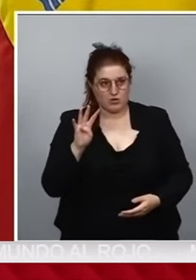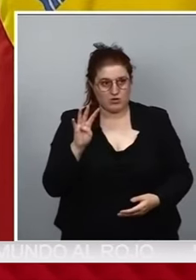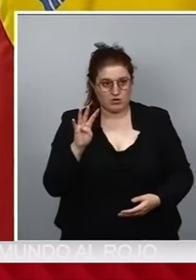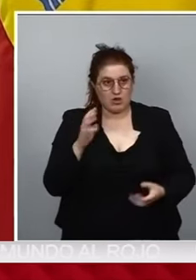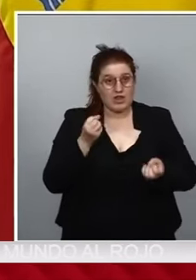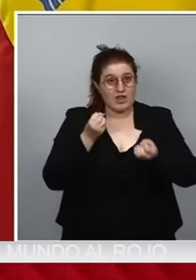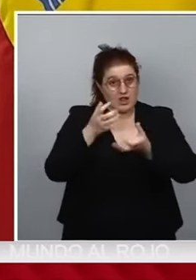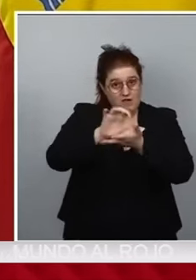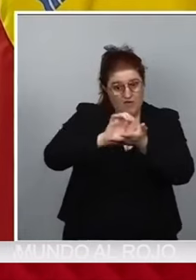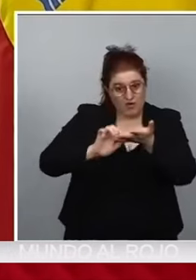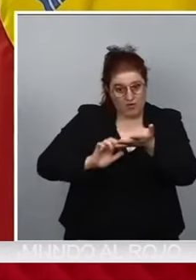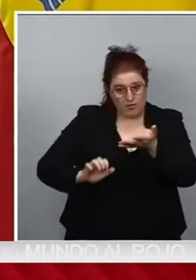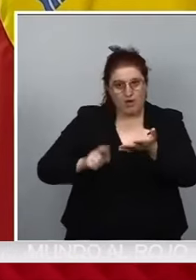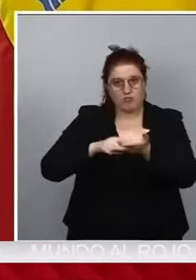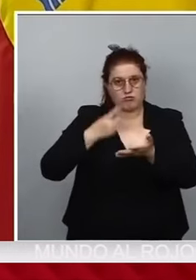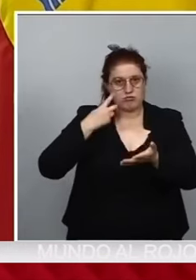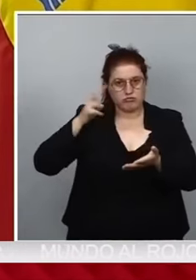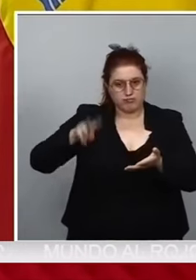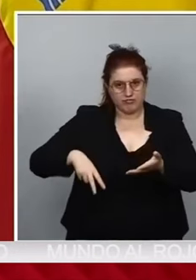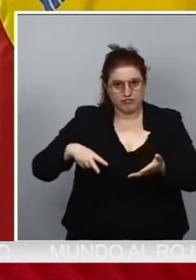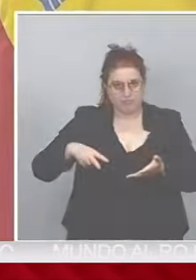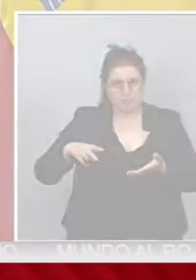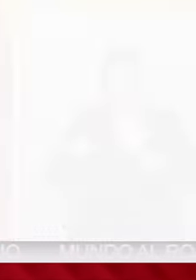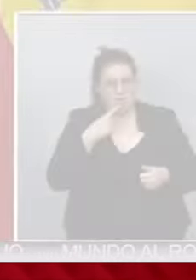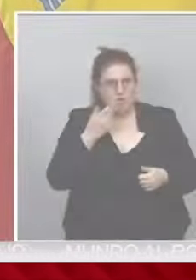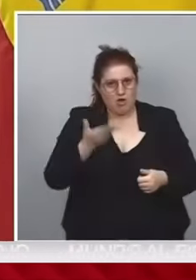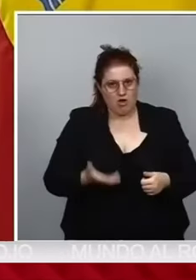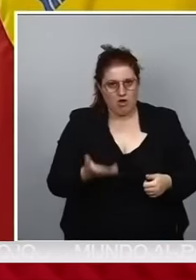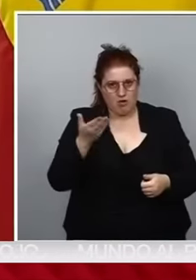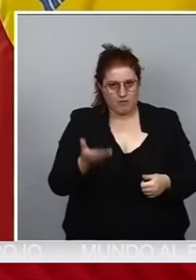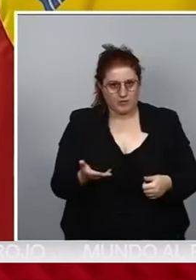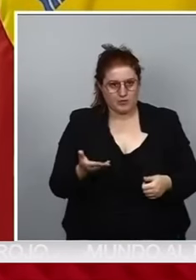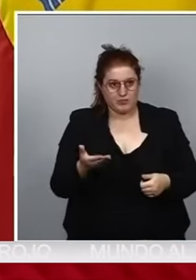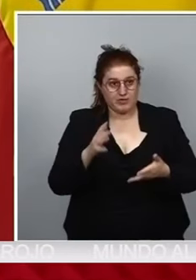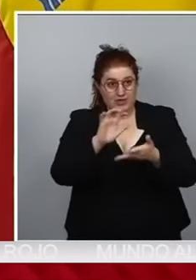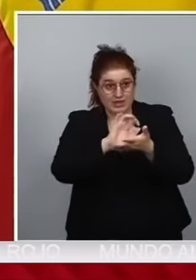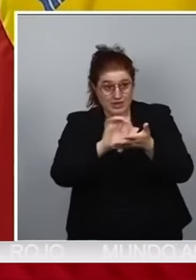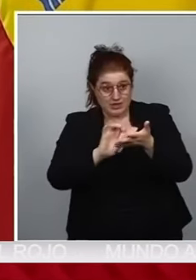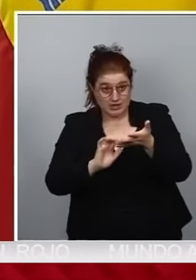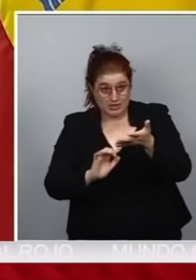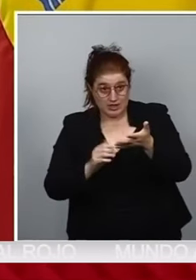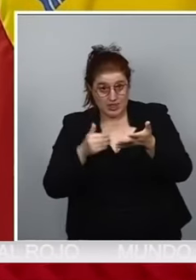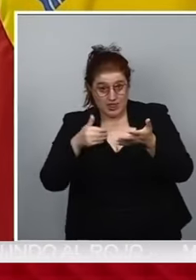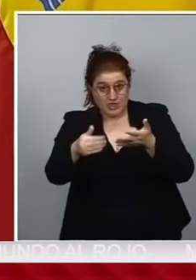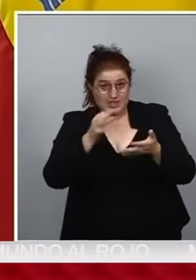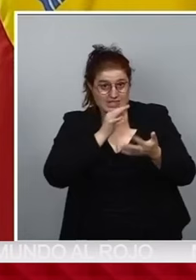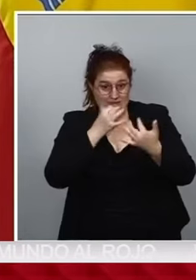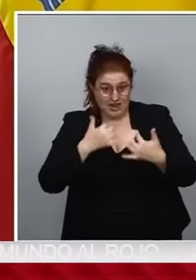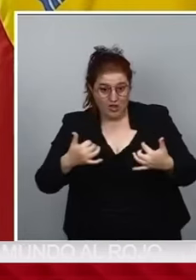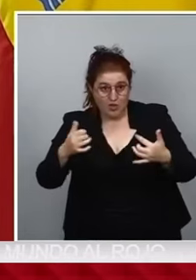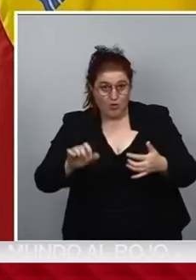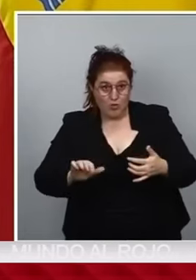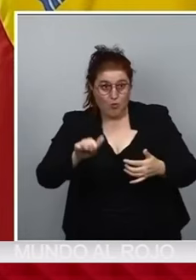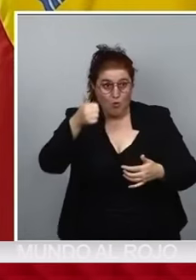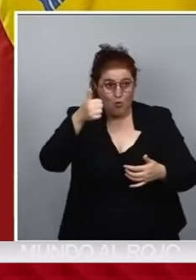un informe que avala por unanimidad esta ley este texto que se va a aprobar en el senado